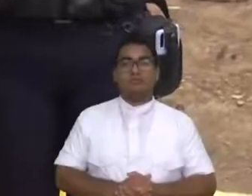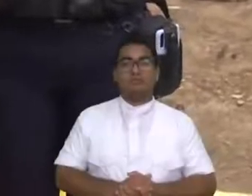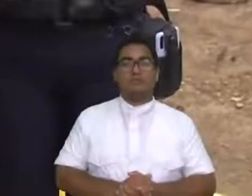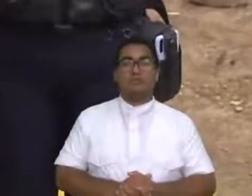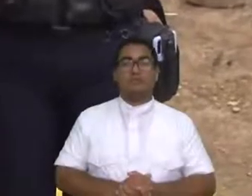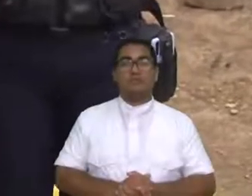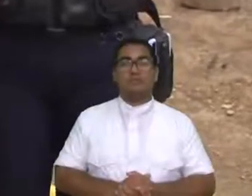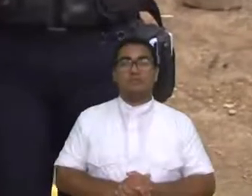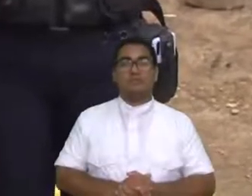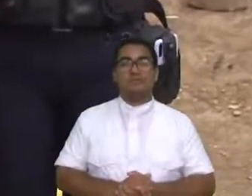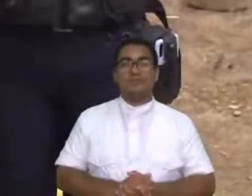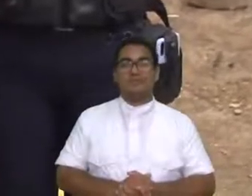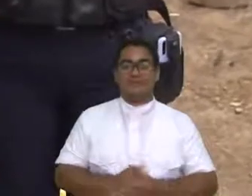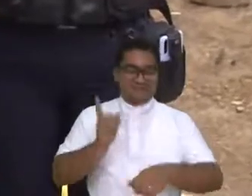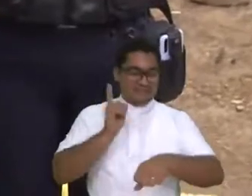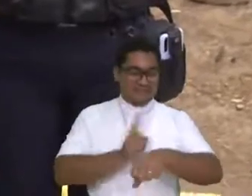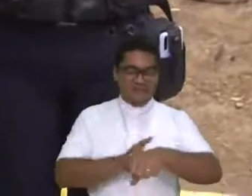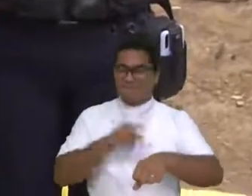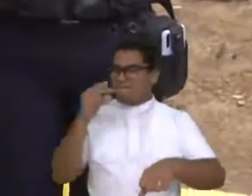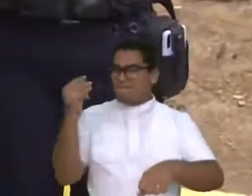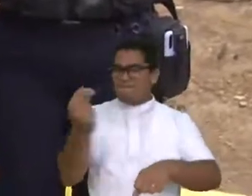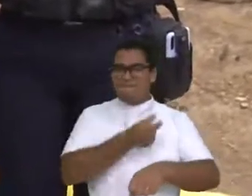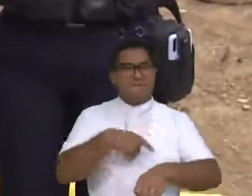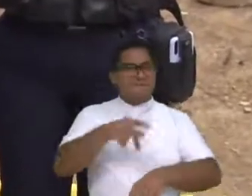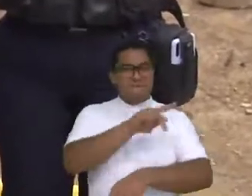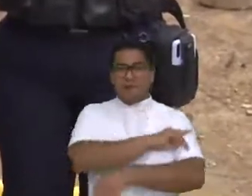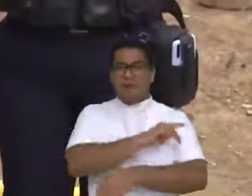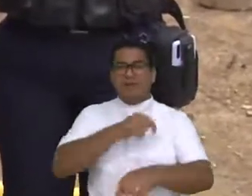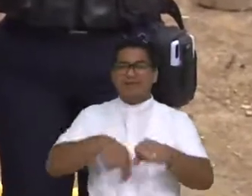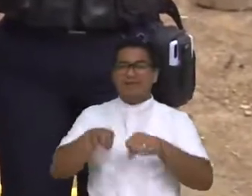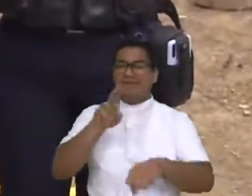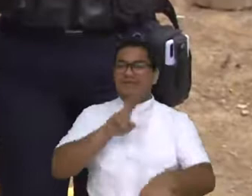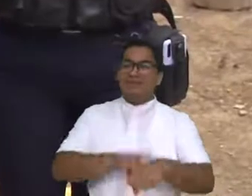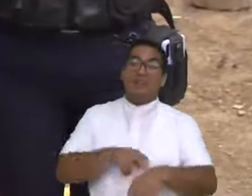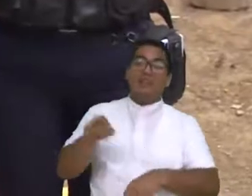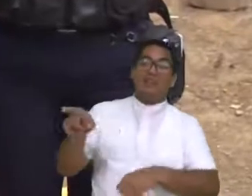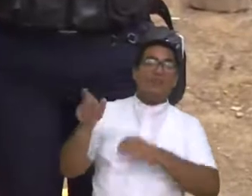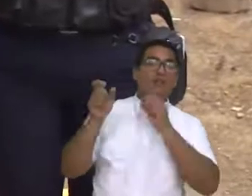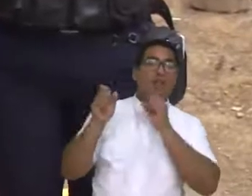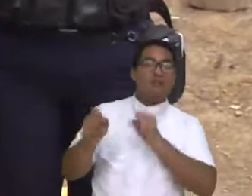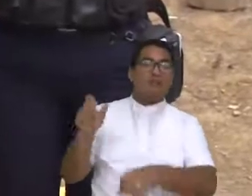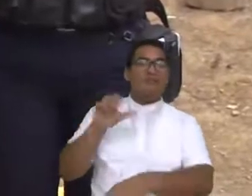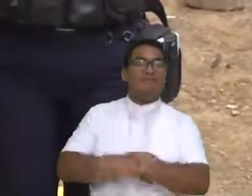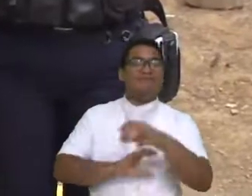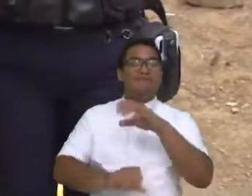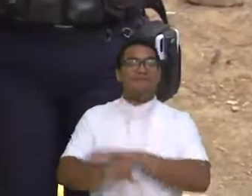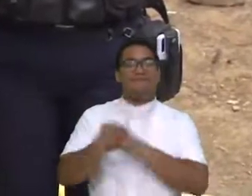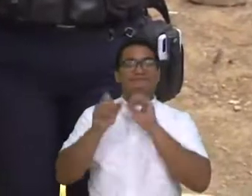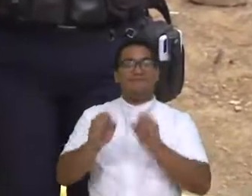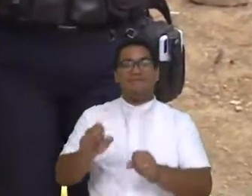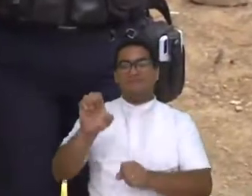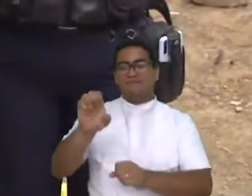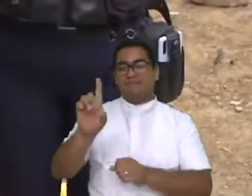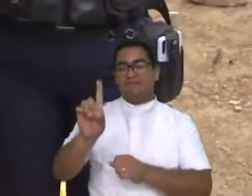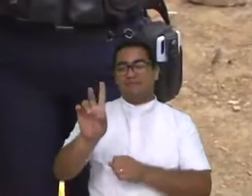En menos de 48 horas, la Policía Nacional ubicó y capturó al delincuente Eduardo Murillo, alias El Gallito, quien